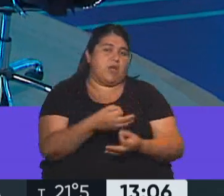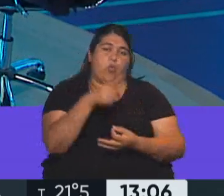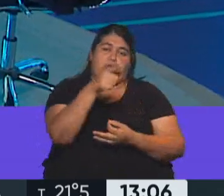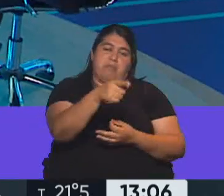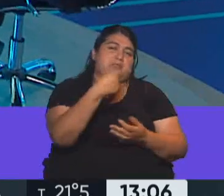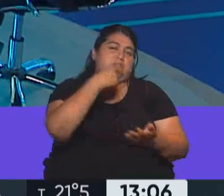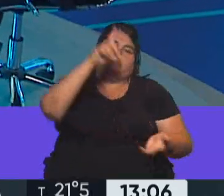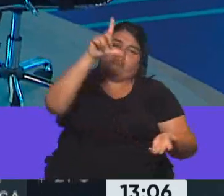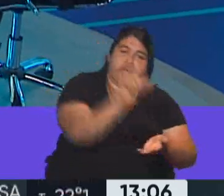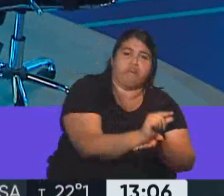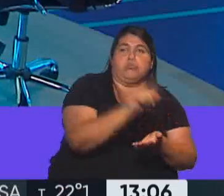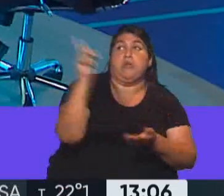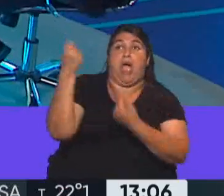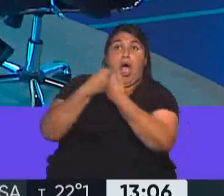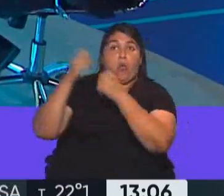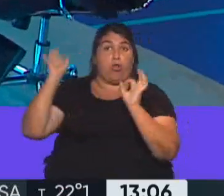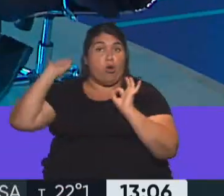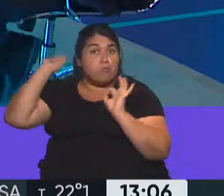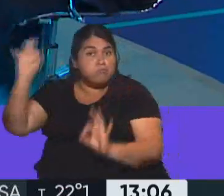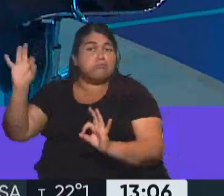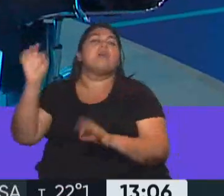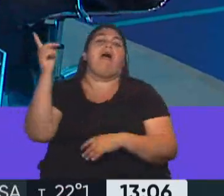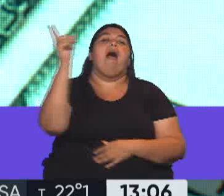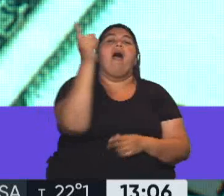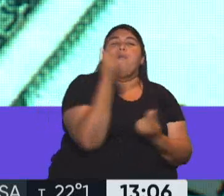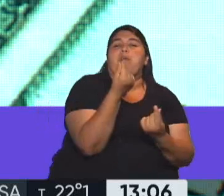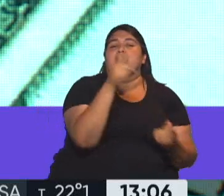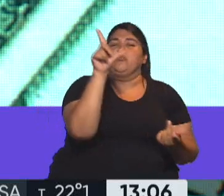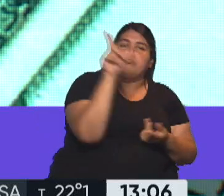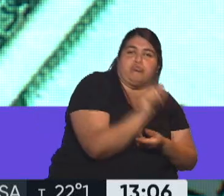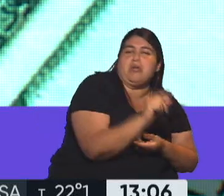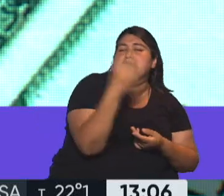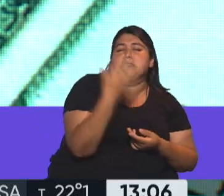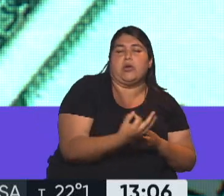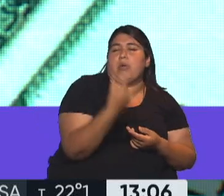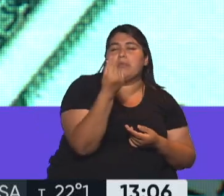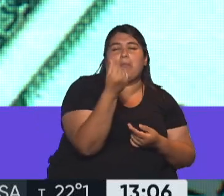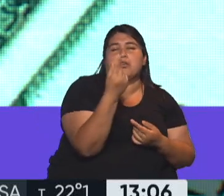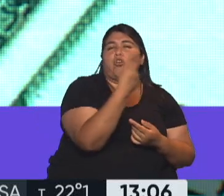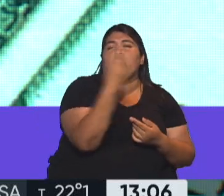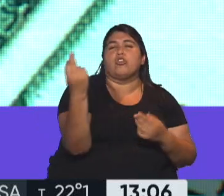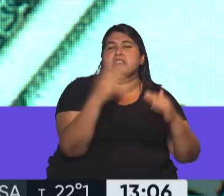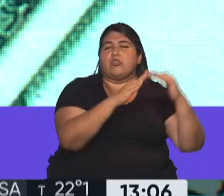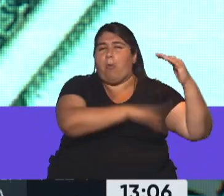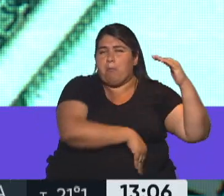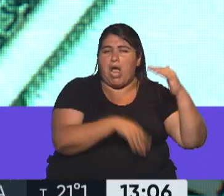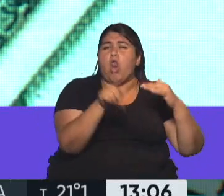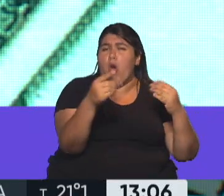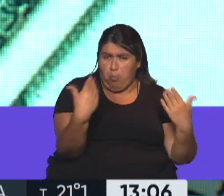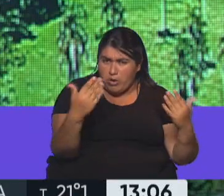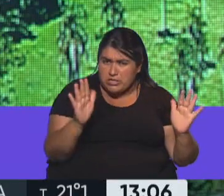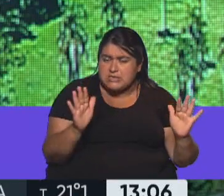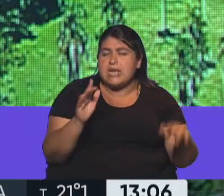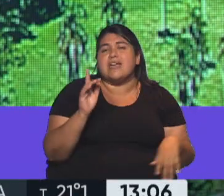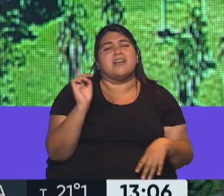abruptamente cuando podemos hablar de un dólar que pueda volver a perforar el piso de los 200 para abajo, No o creo que estamos hablando de un tanto. dólar que se va a mantener más Sí, o menos. no creo que